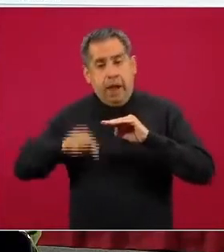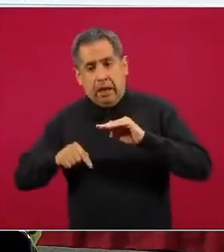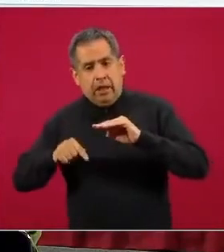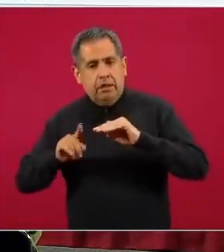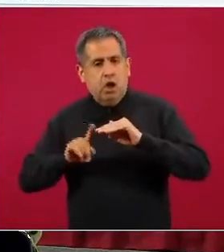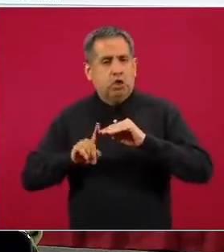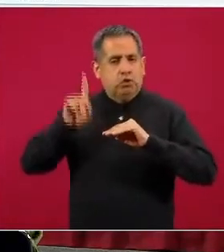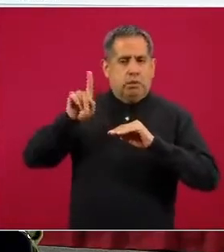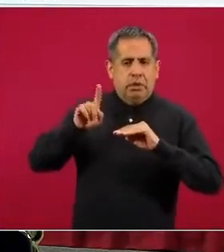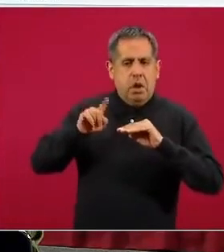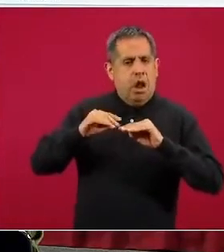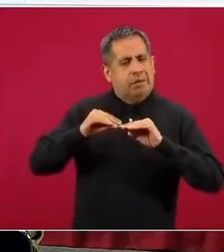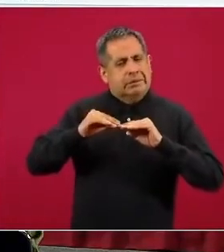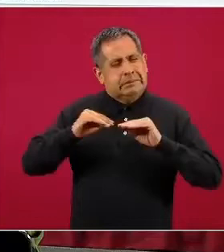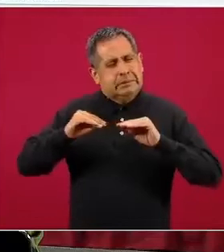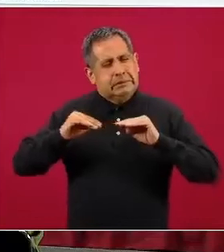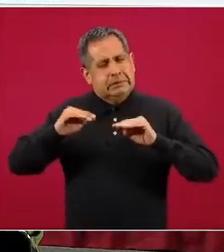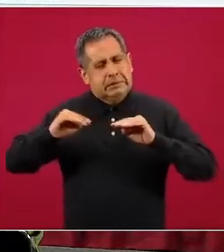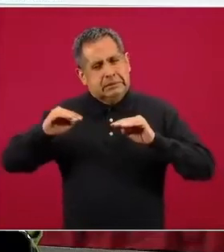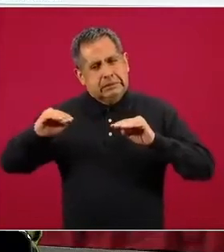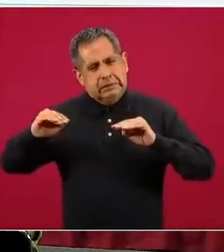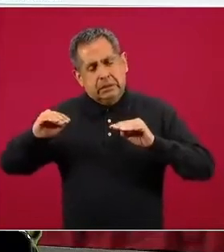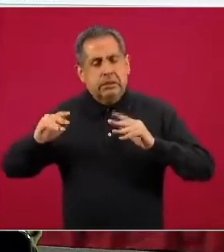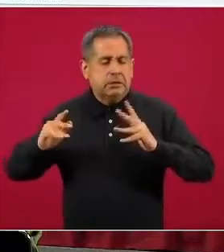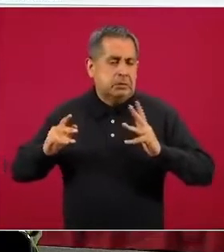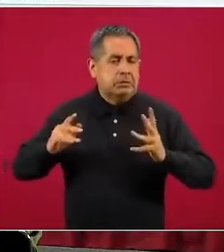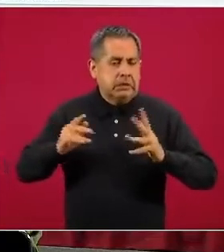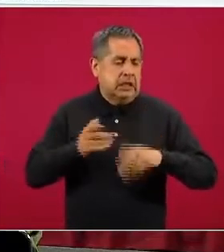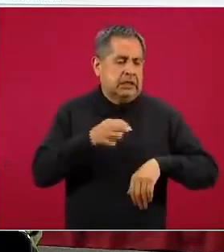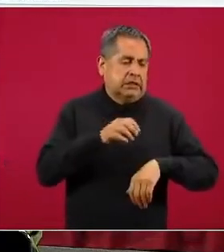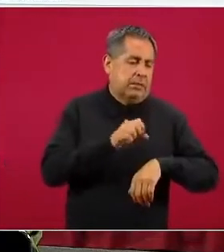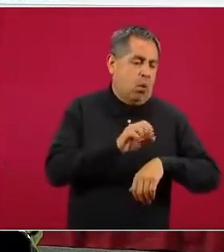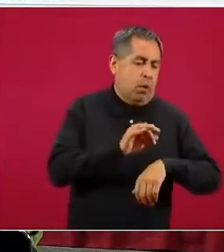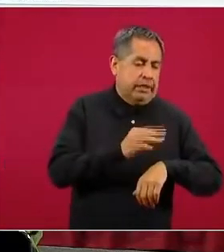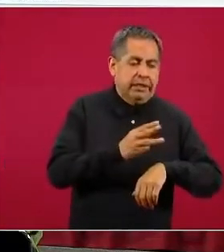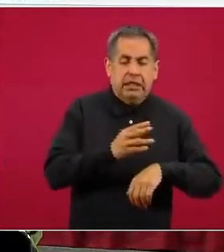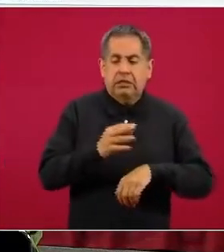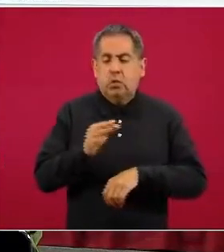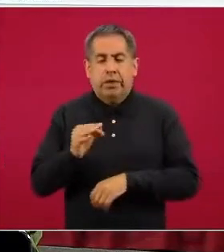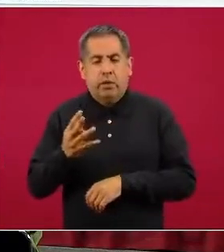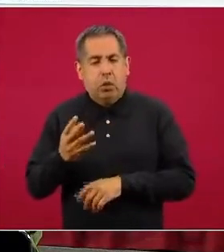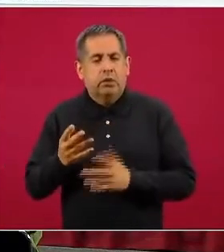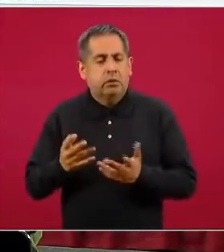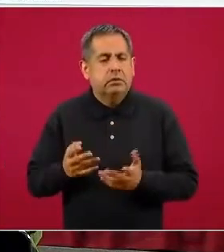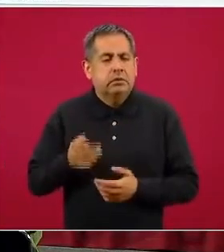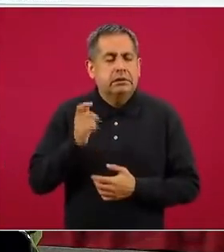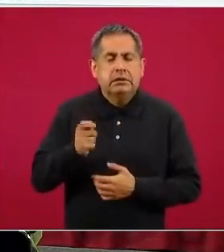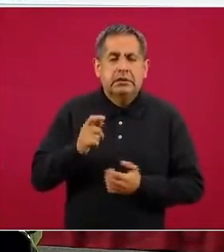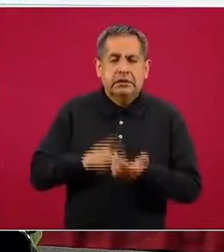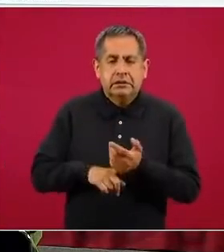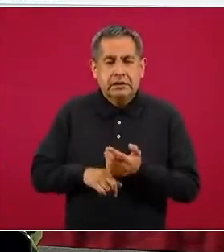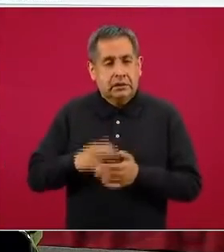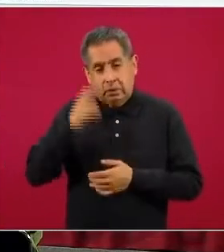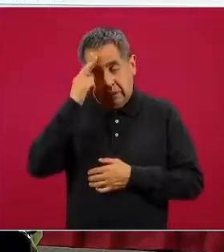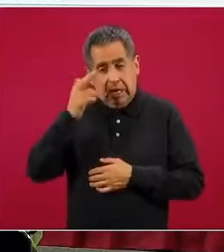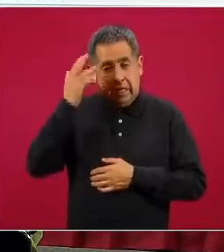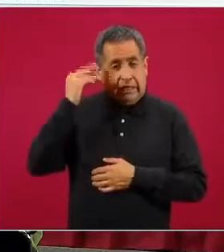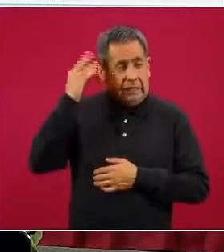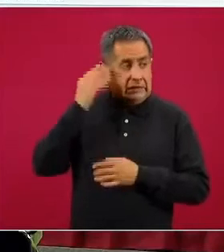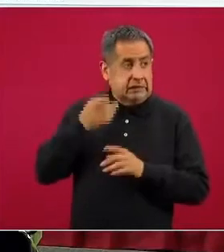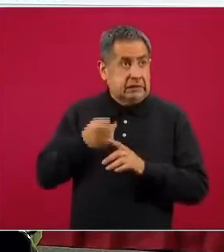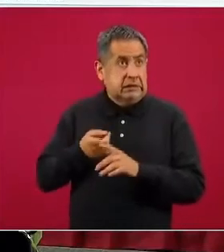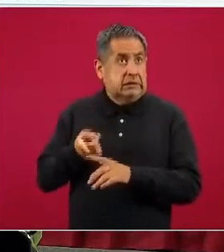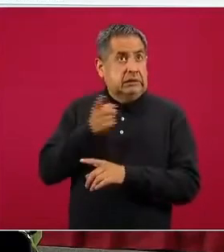semana 43 y 44, y esto a su vez pues sigue evidenciando que la tendencia ascendente que tuvimos en las